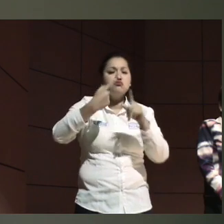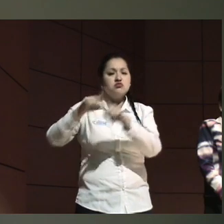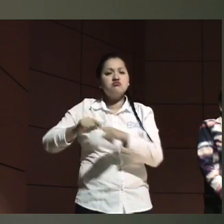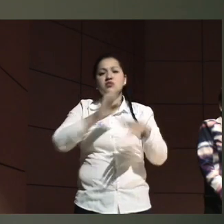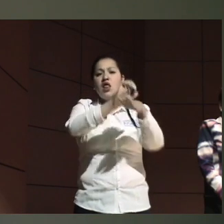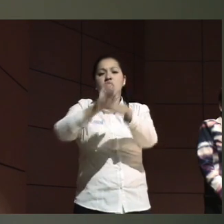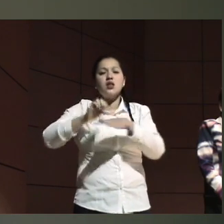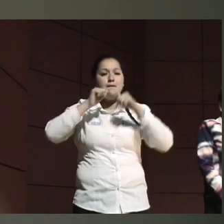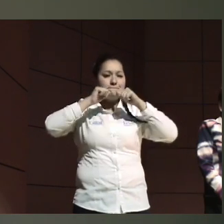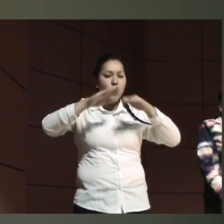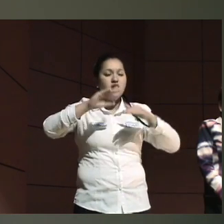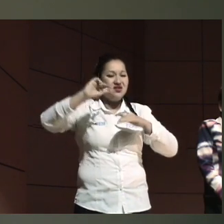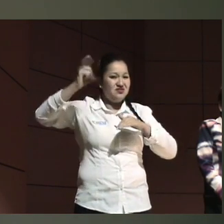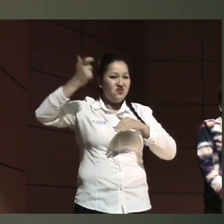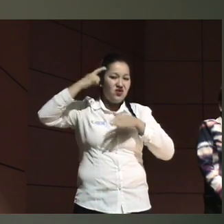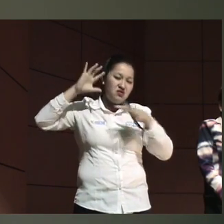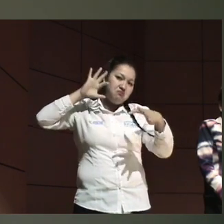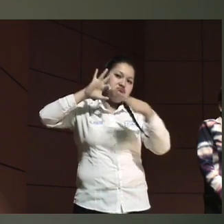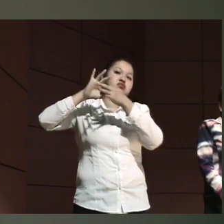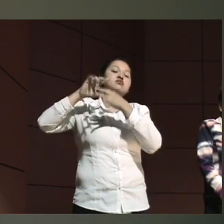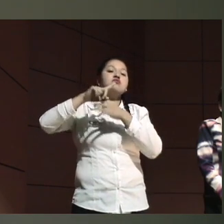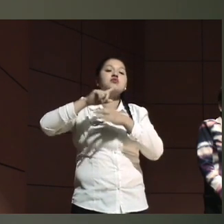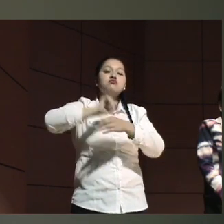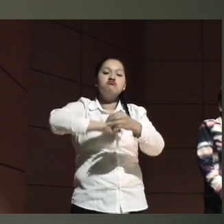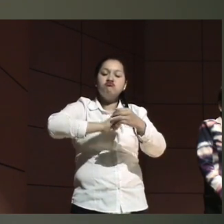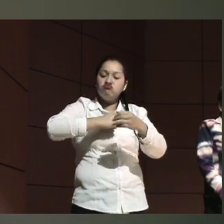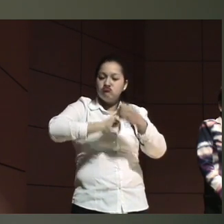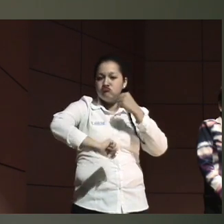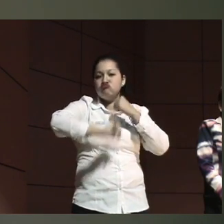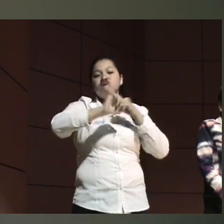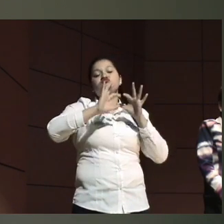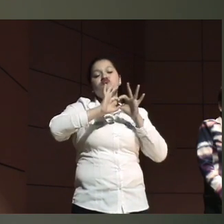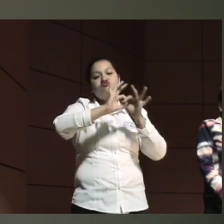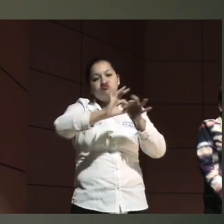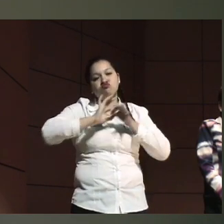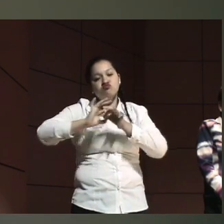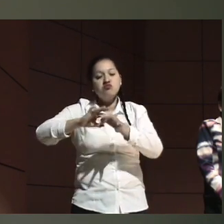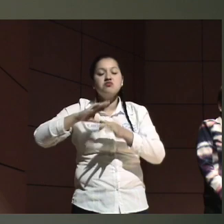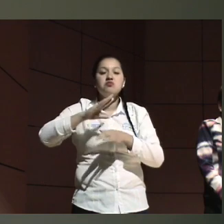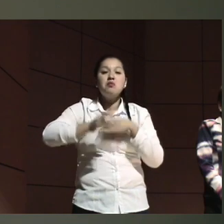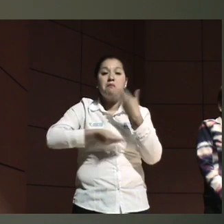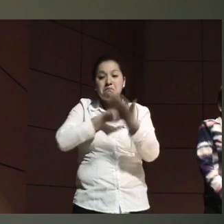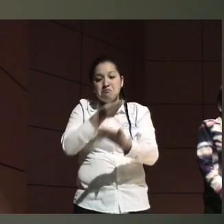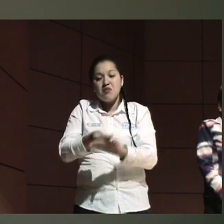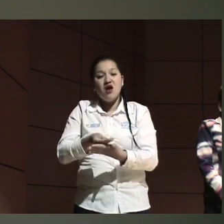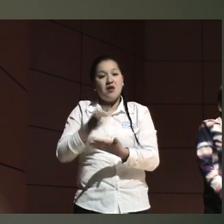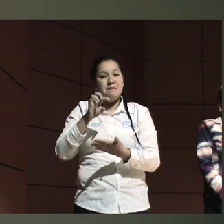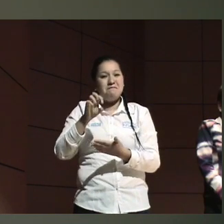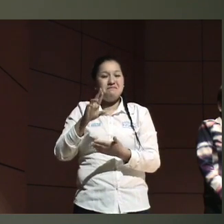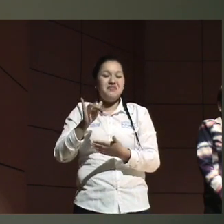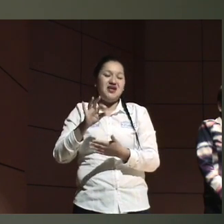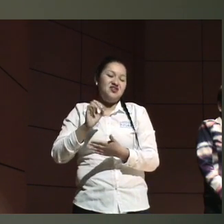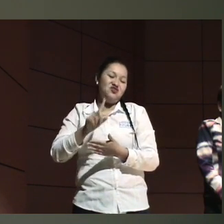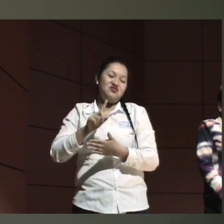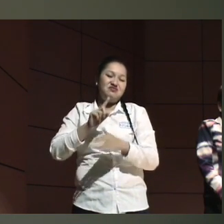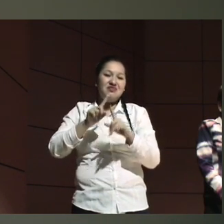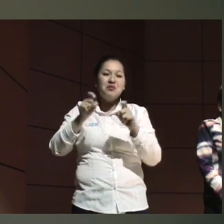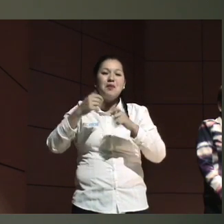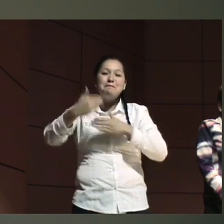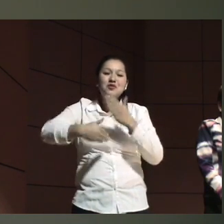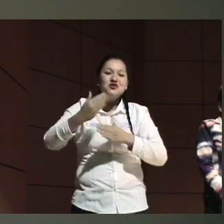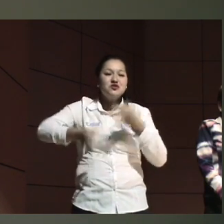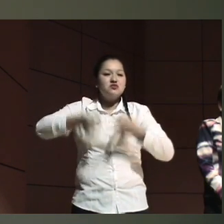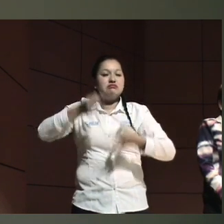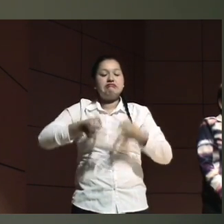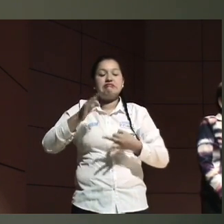particulares que acreditan esa imposibilidad de costear a un perito privado tienen la oportunidad de